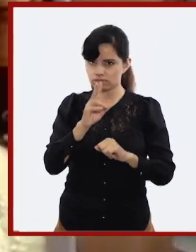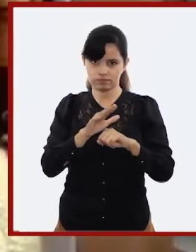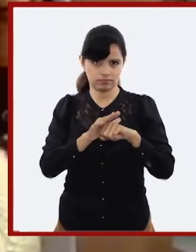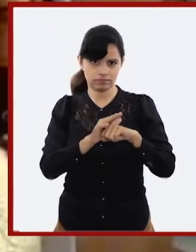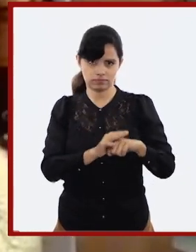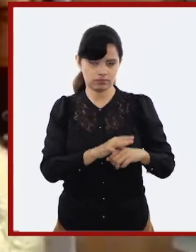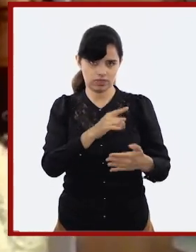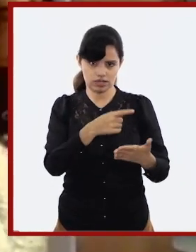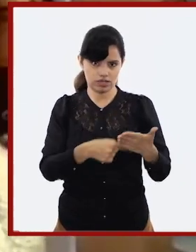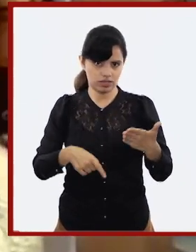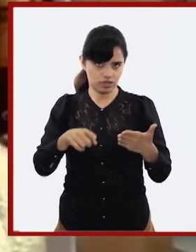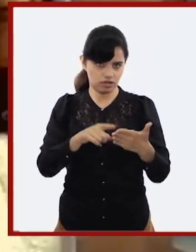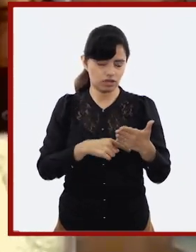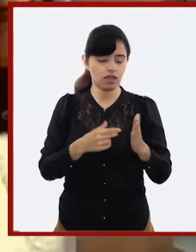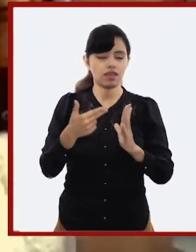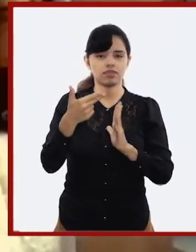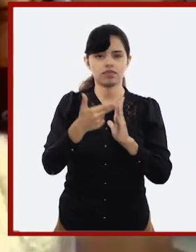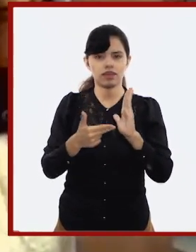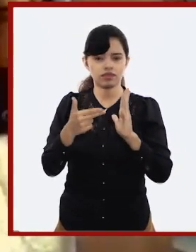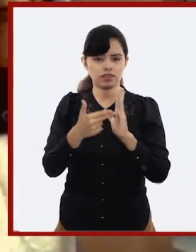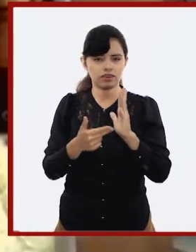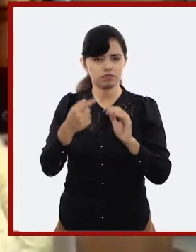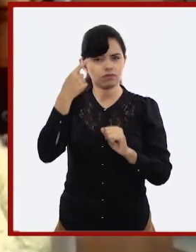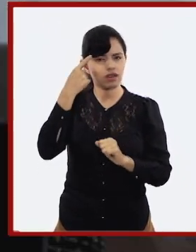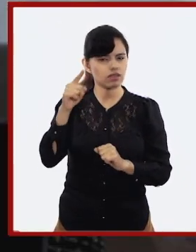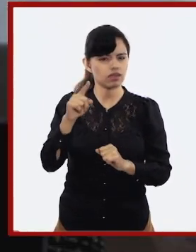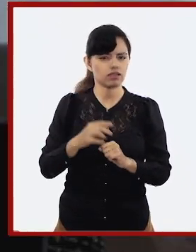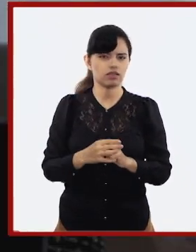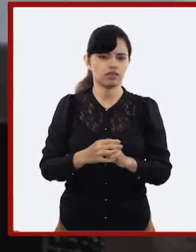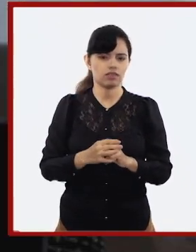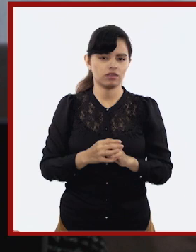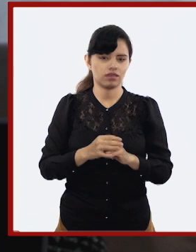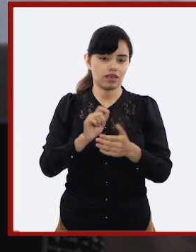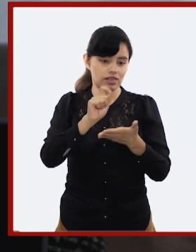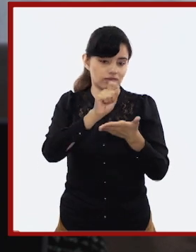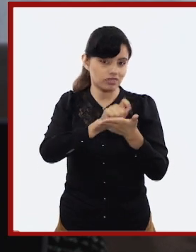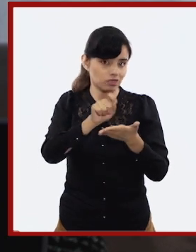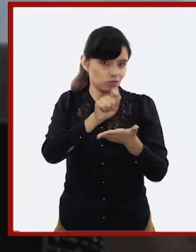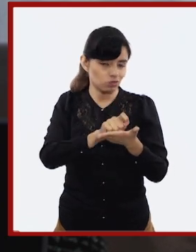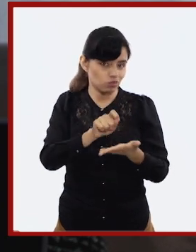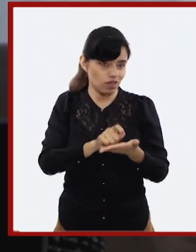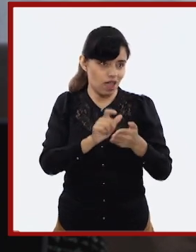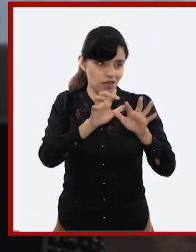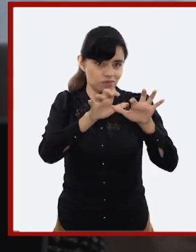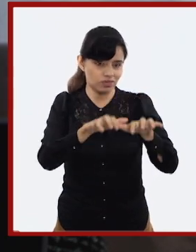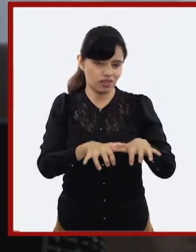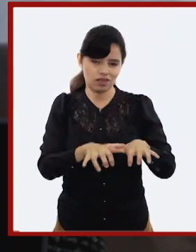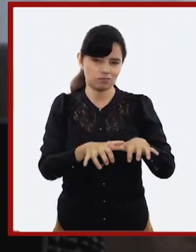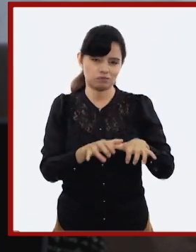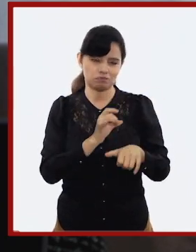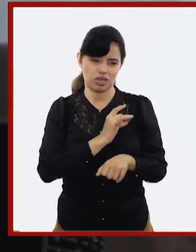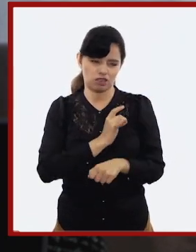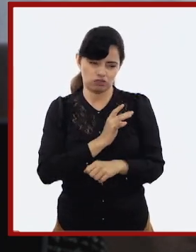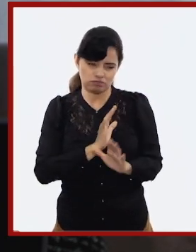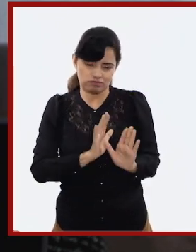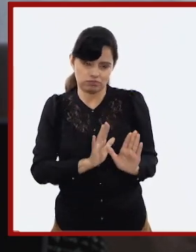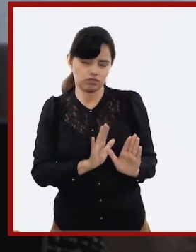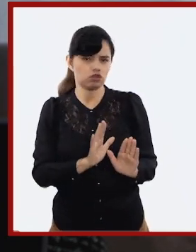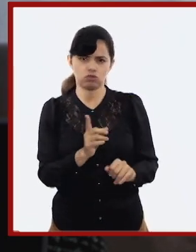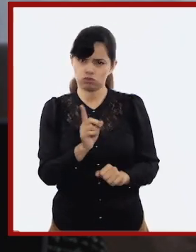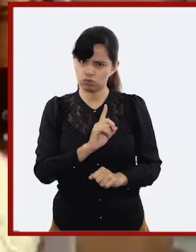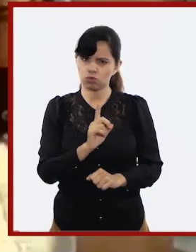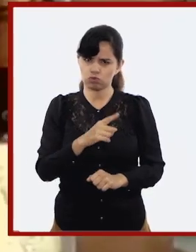violencia, talleres para perderle el miedo a la escritura. Métanse por favor a nuestra